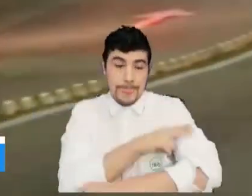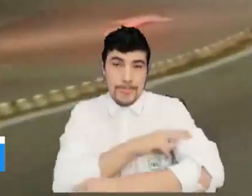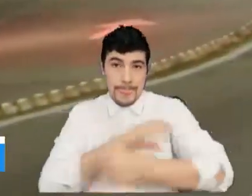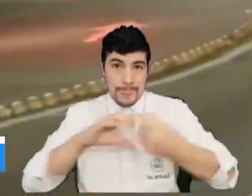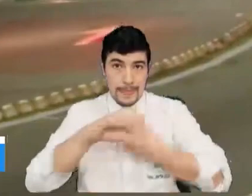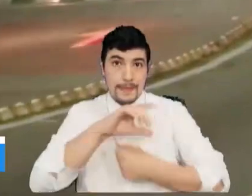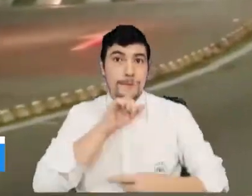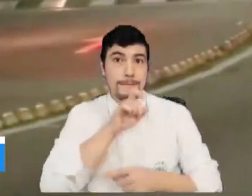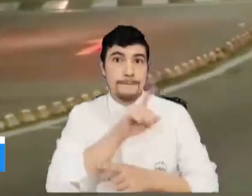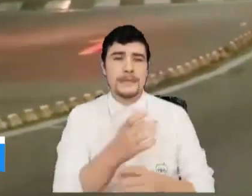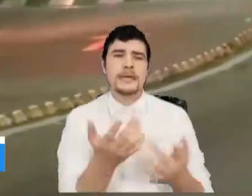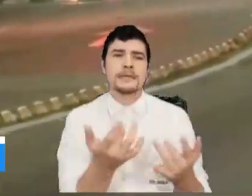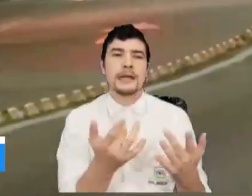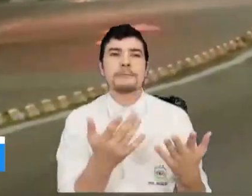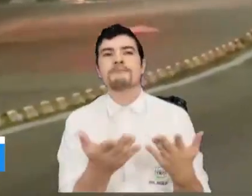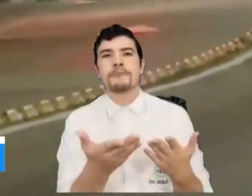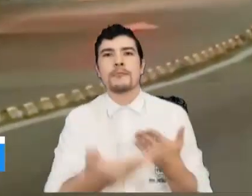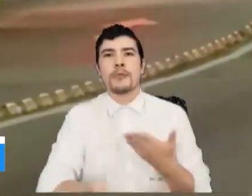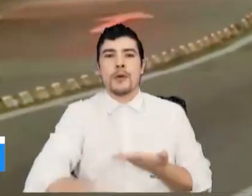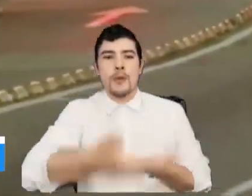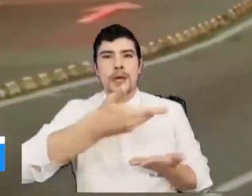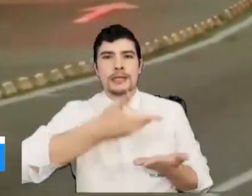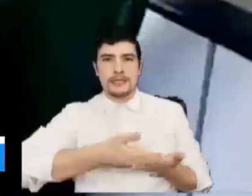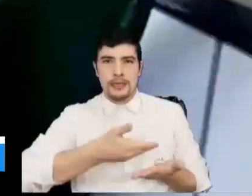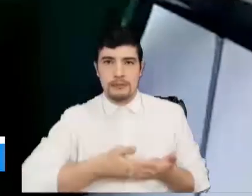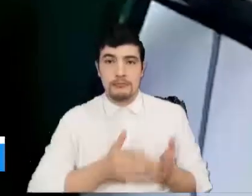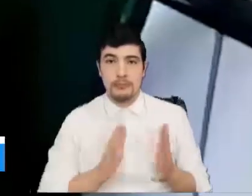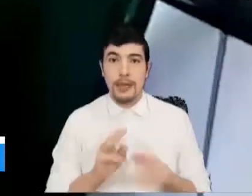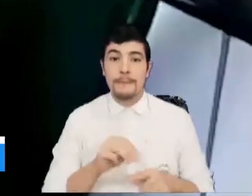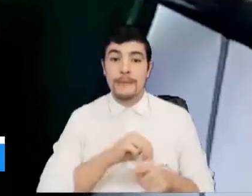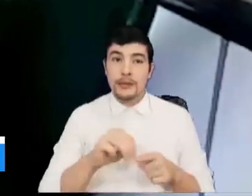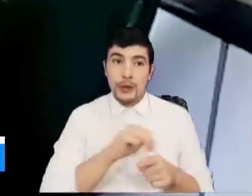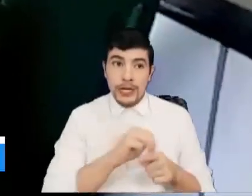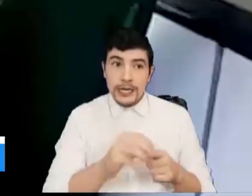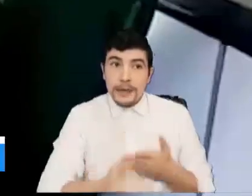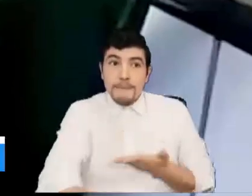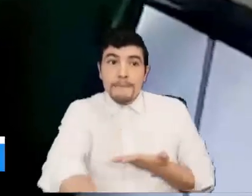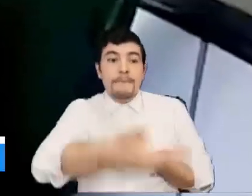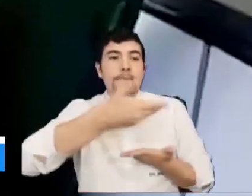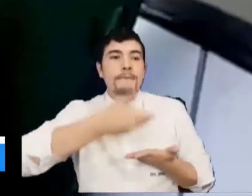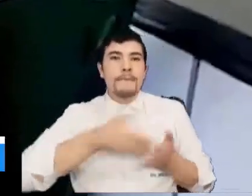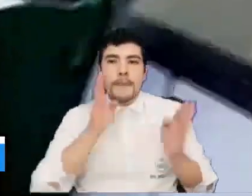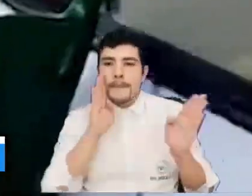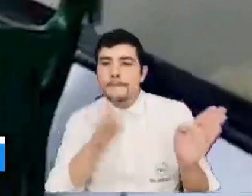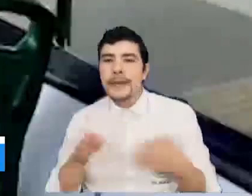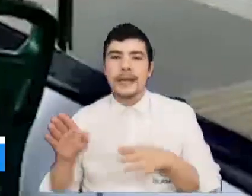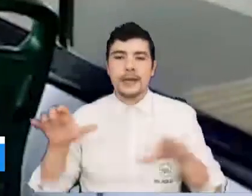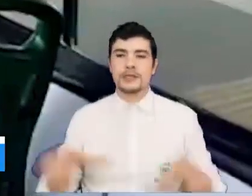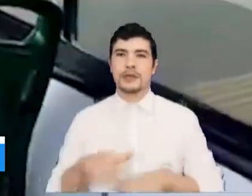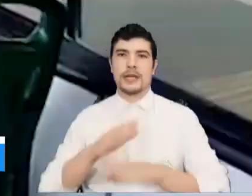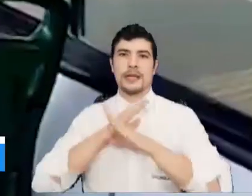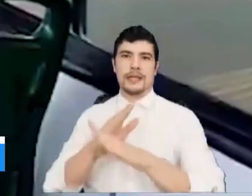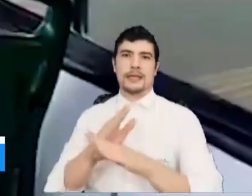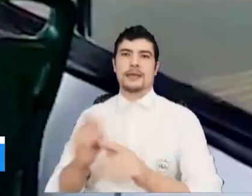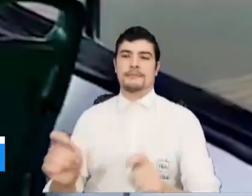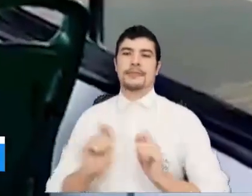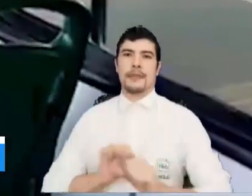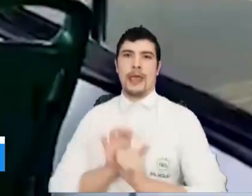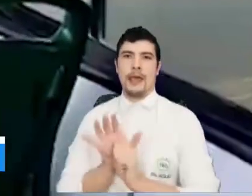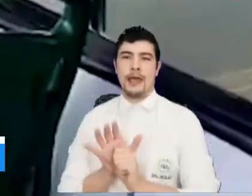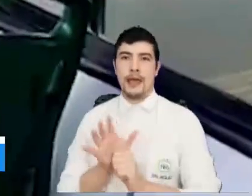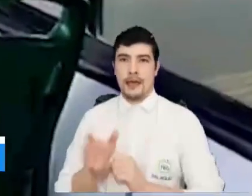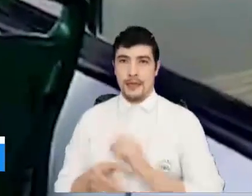del plan de acción y cuidado de Metrolínea para evitar contagios. Por su parte, a través de redes sociales, el sistema de